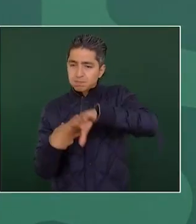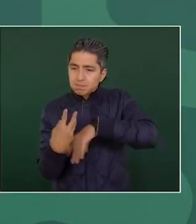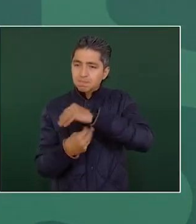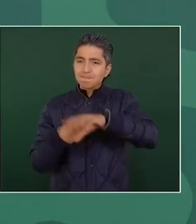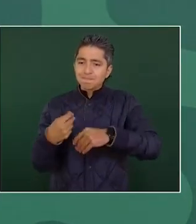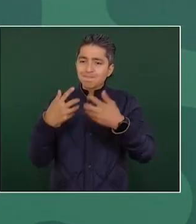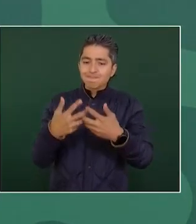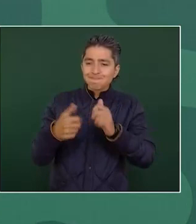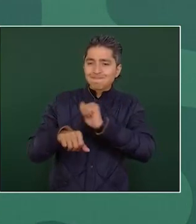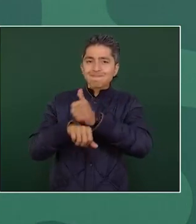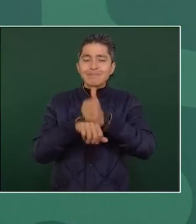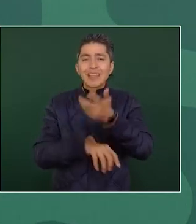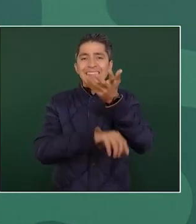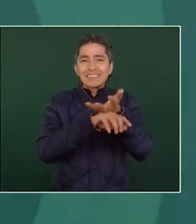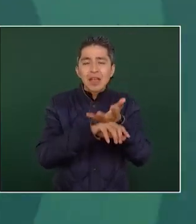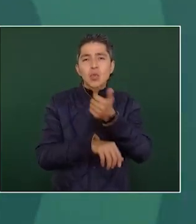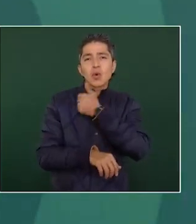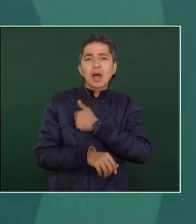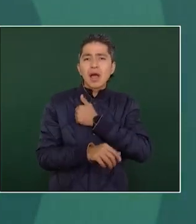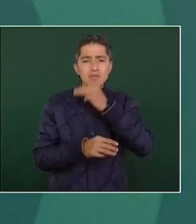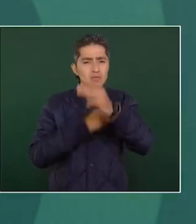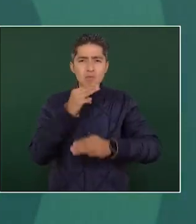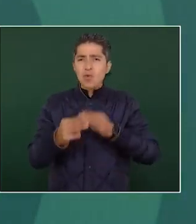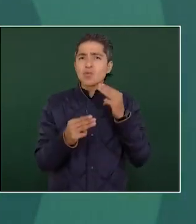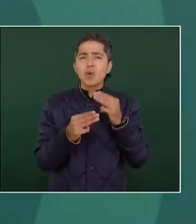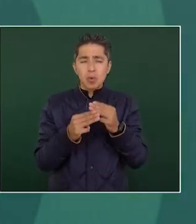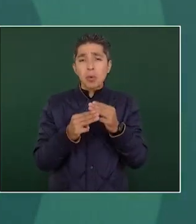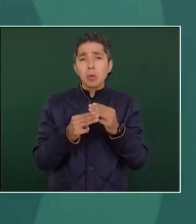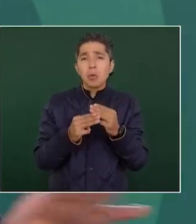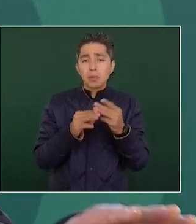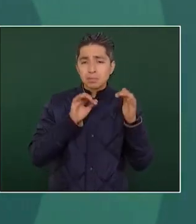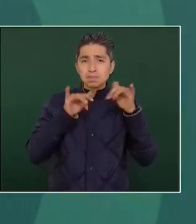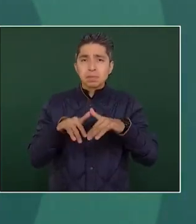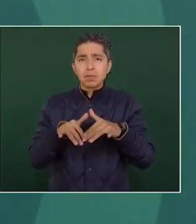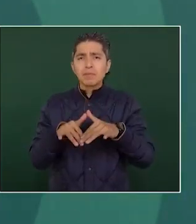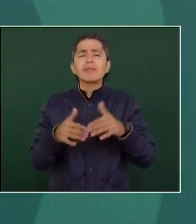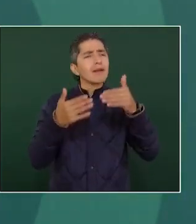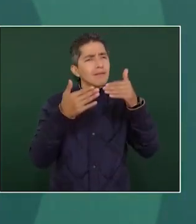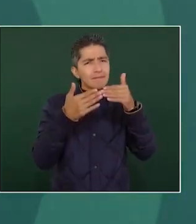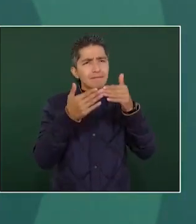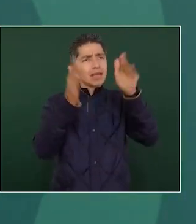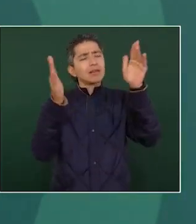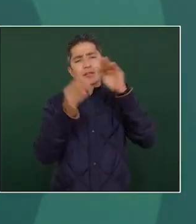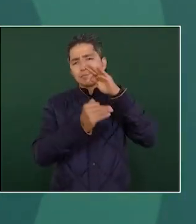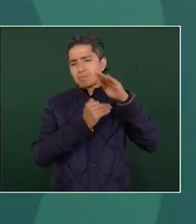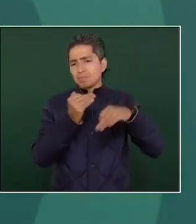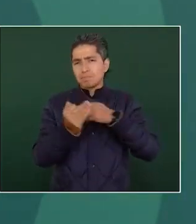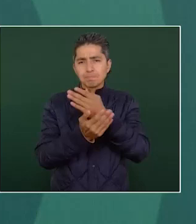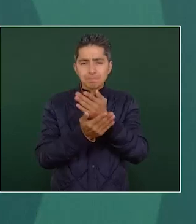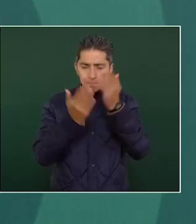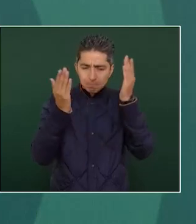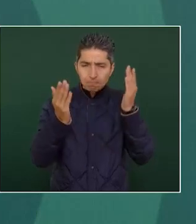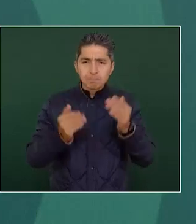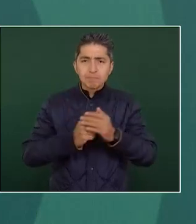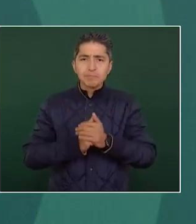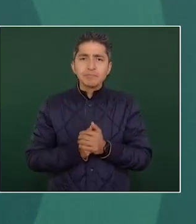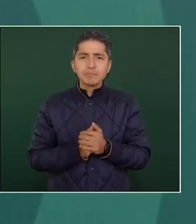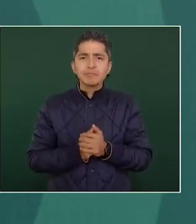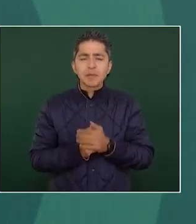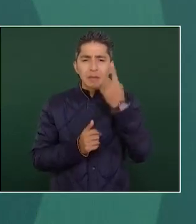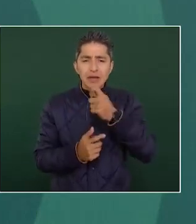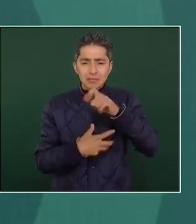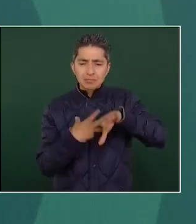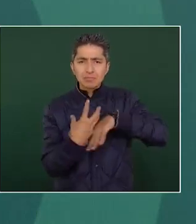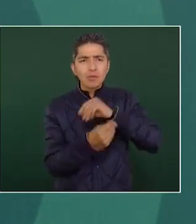estadounidense, canadiense y de todo el mundo. Y están abiertas las puertas para la